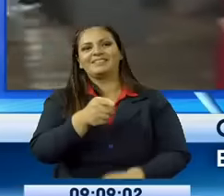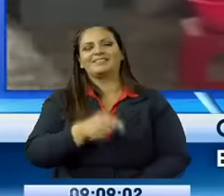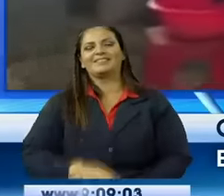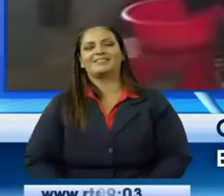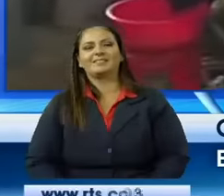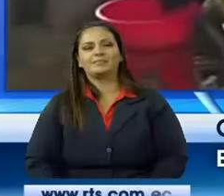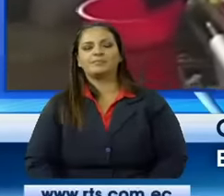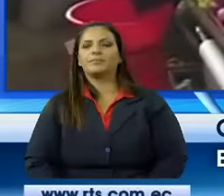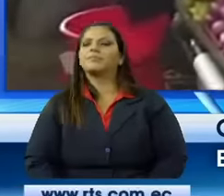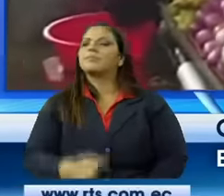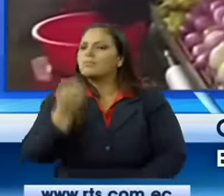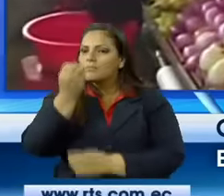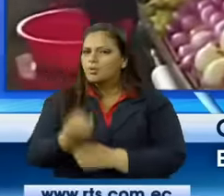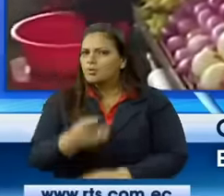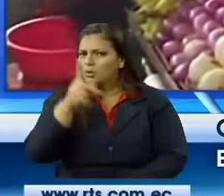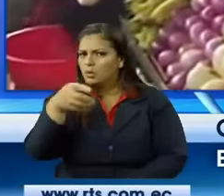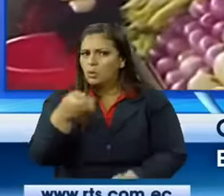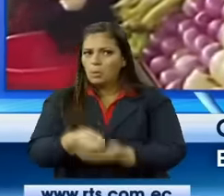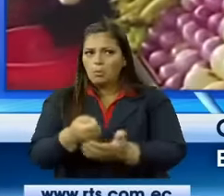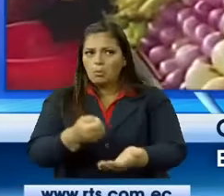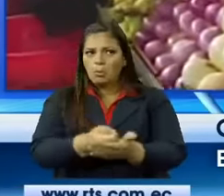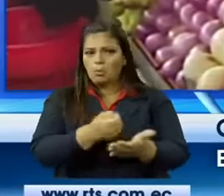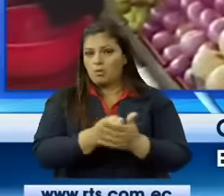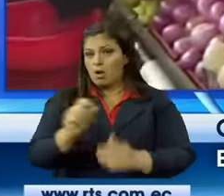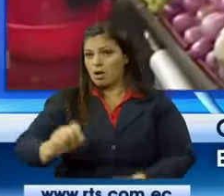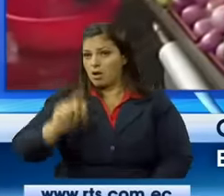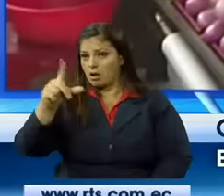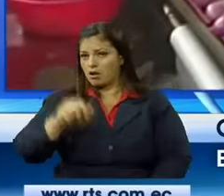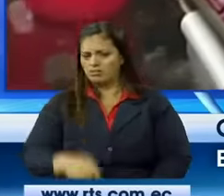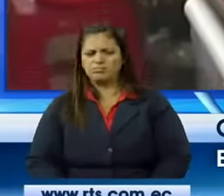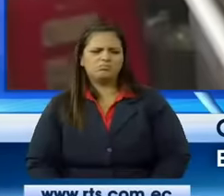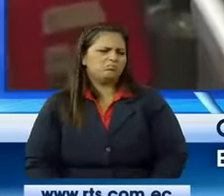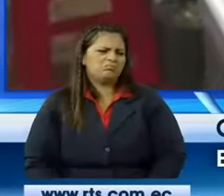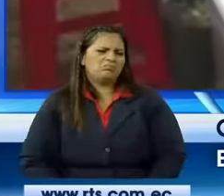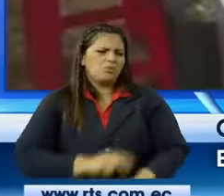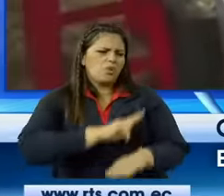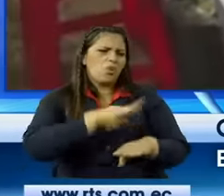ustedes? Normales, realmente ya creo que estamos acostumbrados.